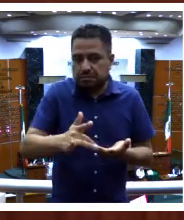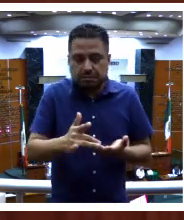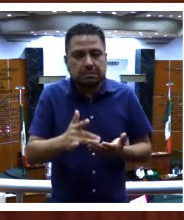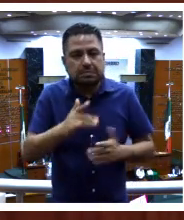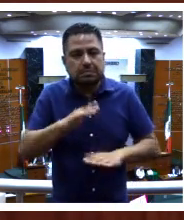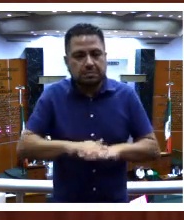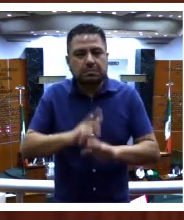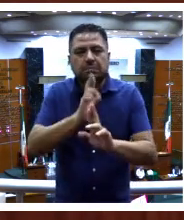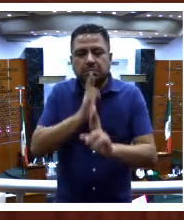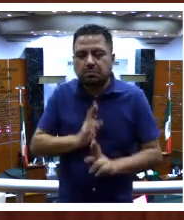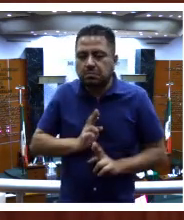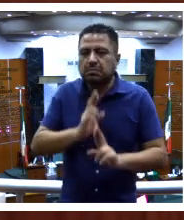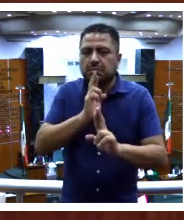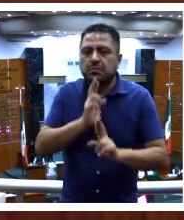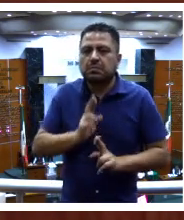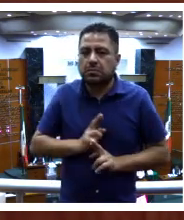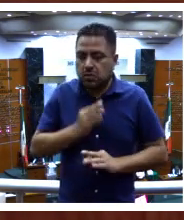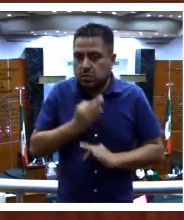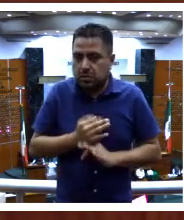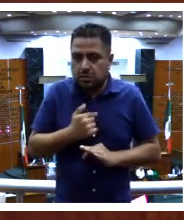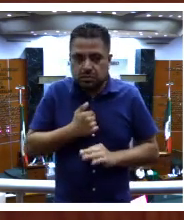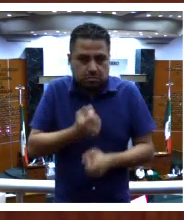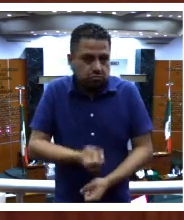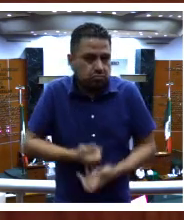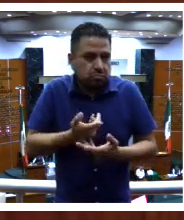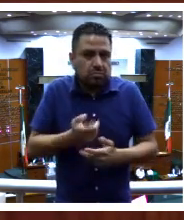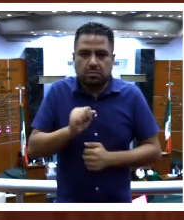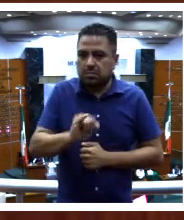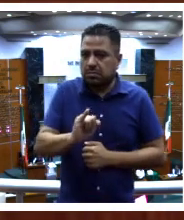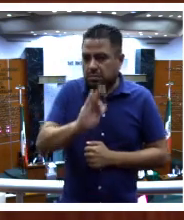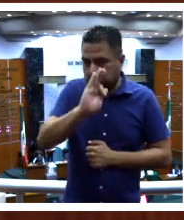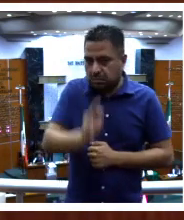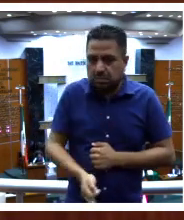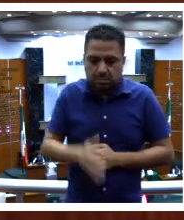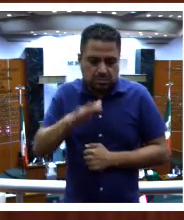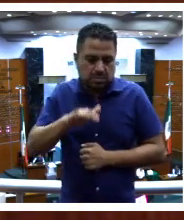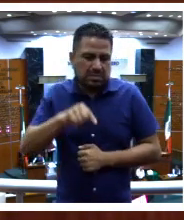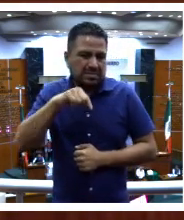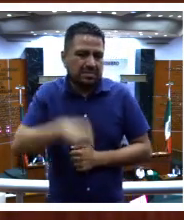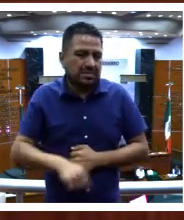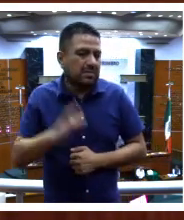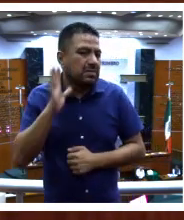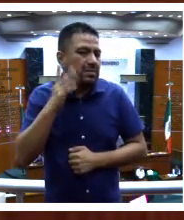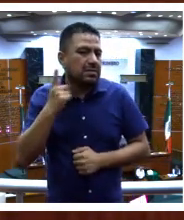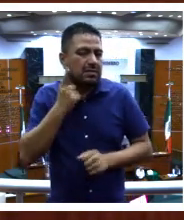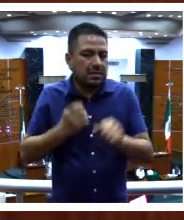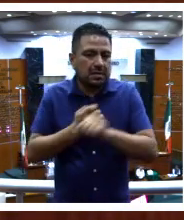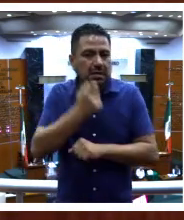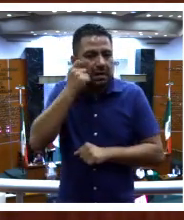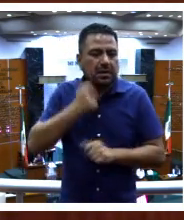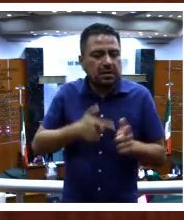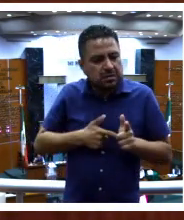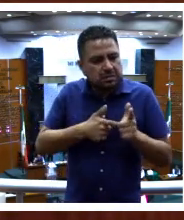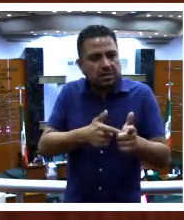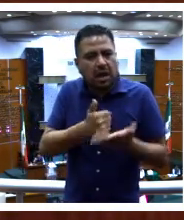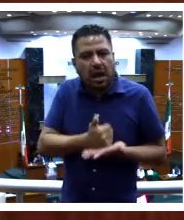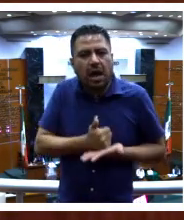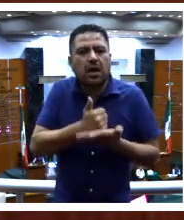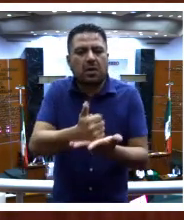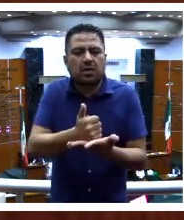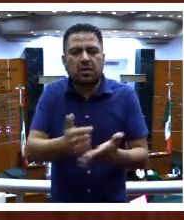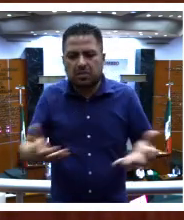puntuales respuestas y manifiesto mi disposición desde este Poder Legislativo a seguir coadyuvando